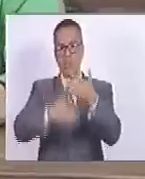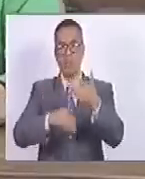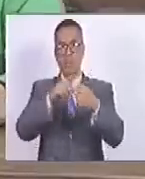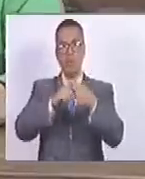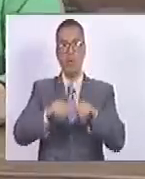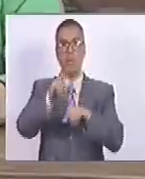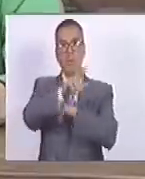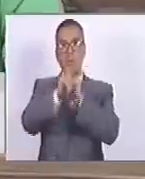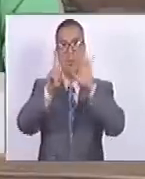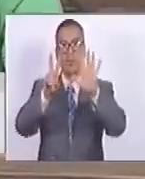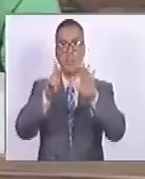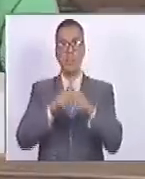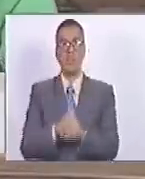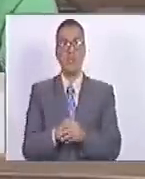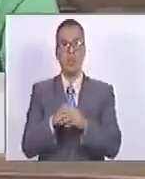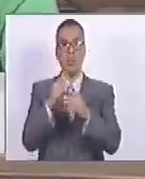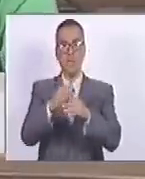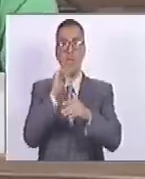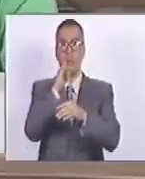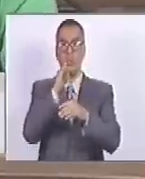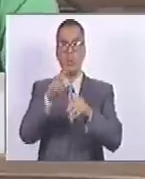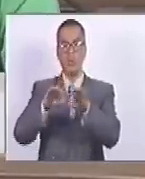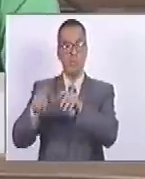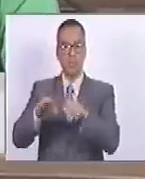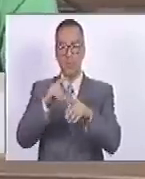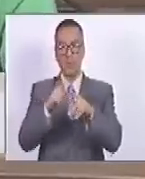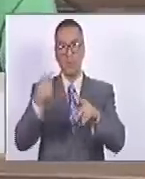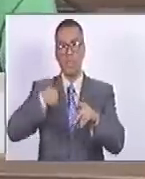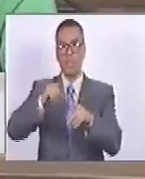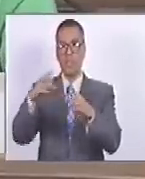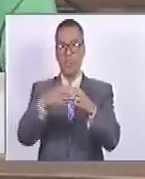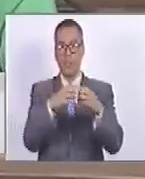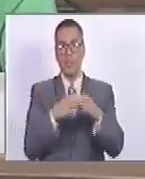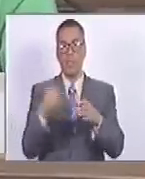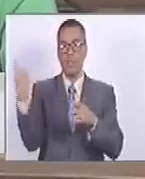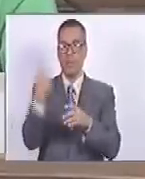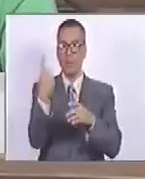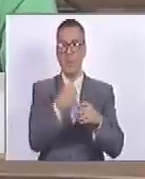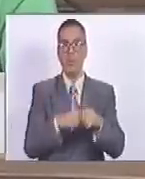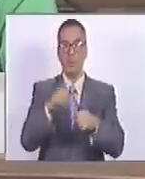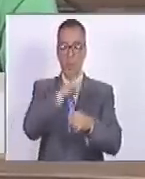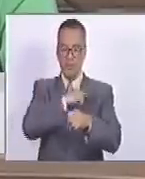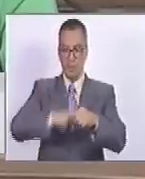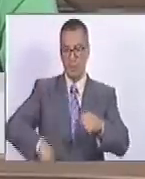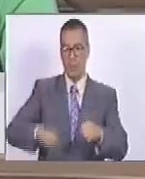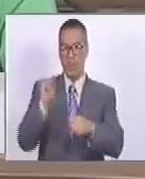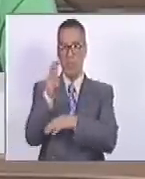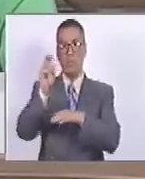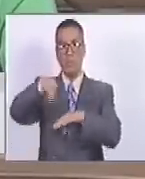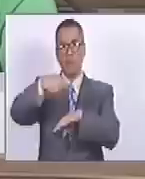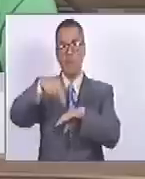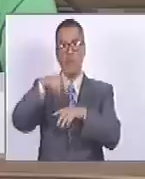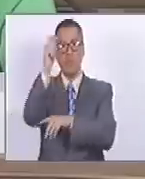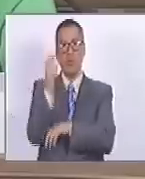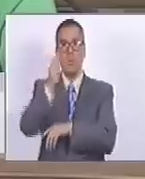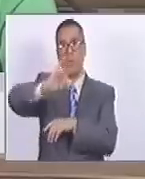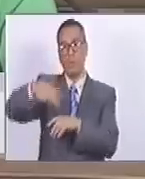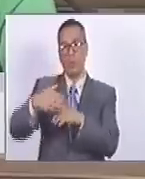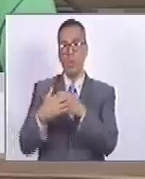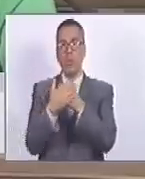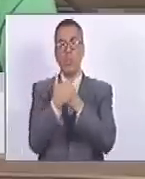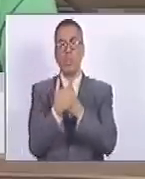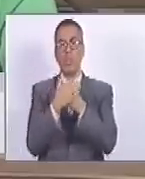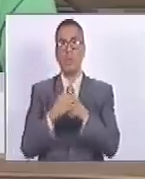número 37. Previo anuncio de secretaría de la existencia del quórum reglamentario, el presidente de la Asamblea Nacional, diputado Jorge